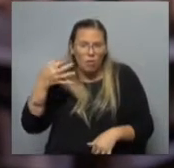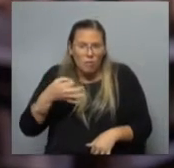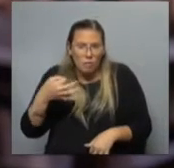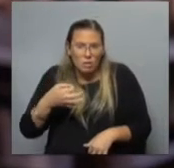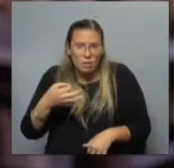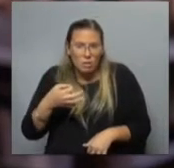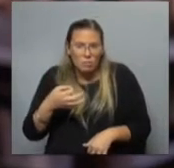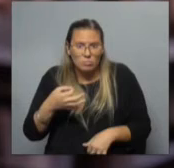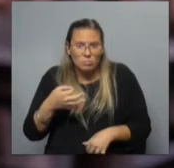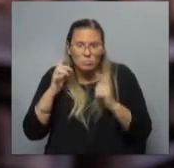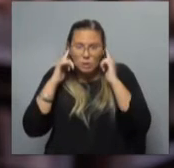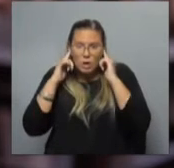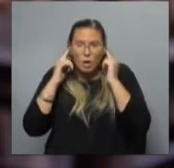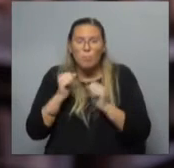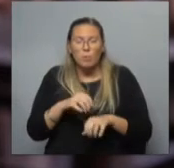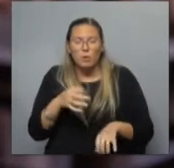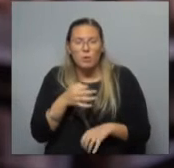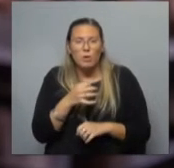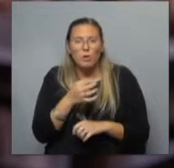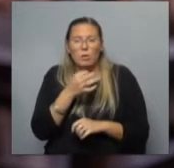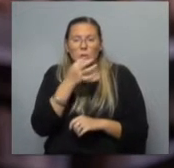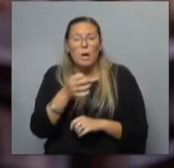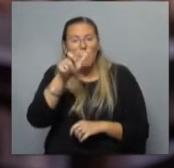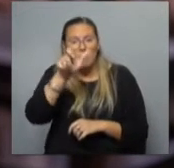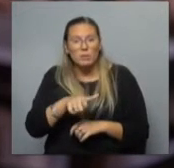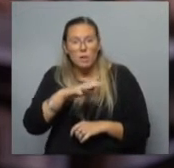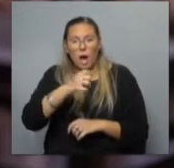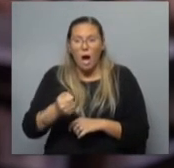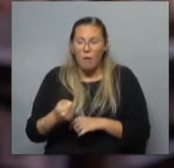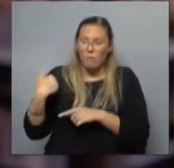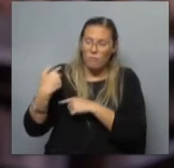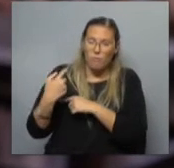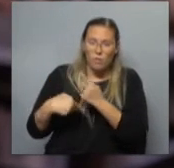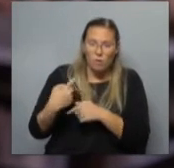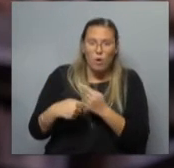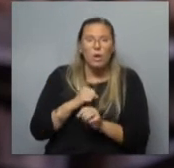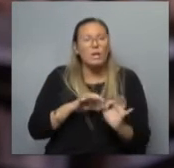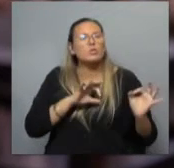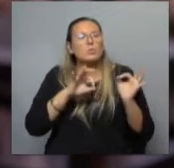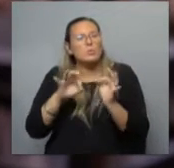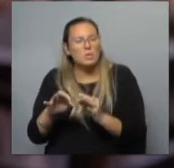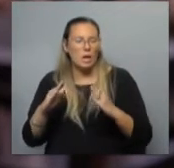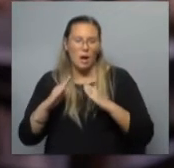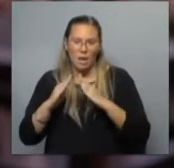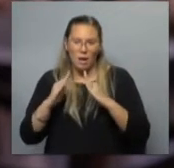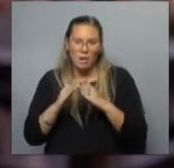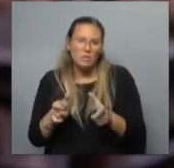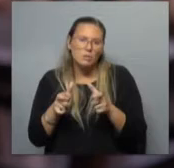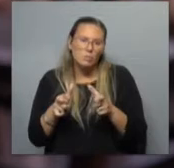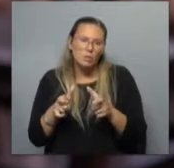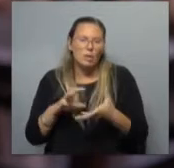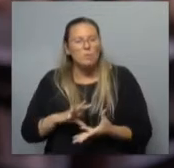bueno, llegaba a... Puedo decir que soy de las personas afro que tuvo la suerte de llegar a su casa y que había